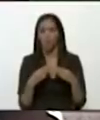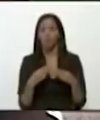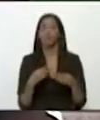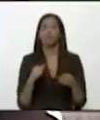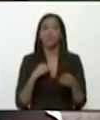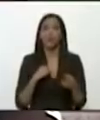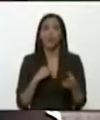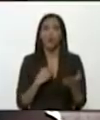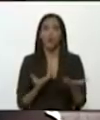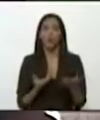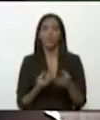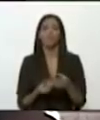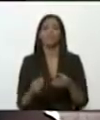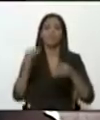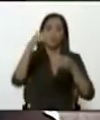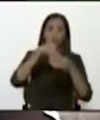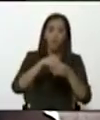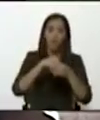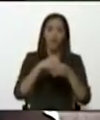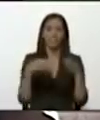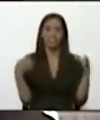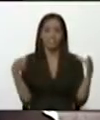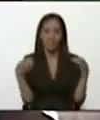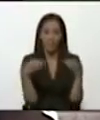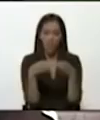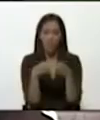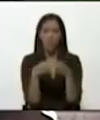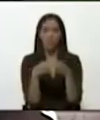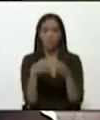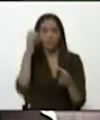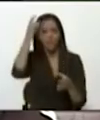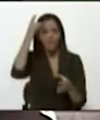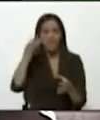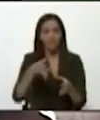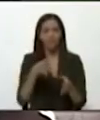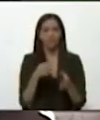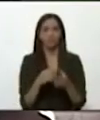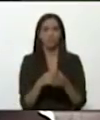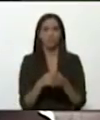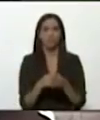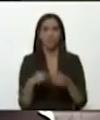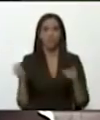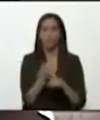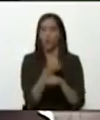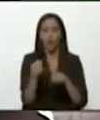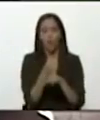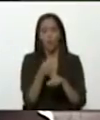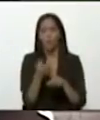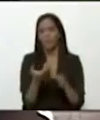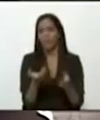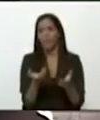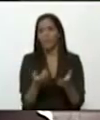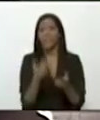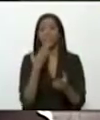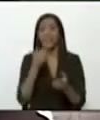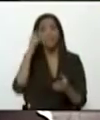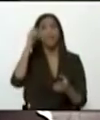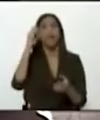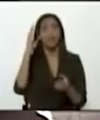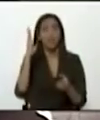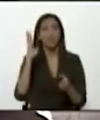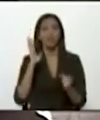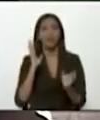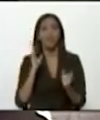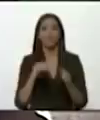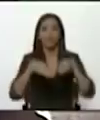los que se unieron en esta cofradía de los necios. O este golpe, o este intento de golpe, que gracias a Dios ha